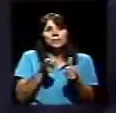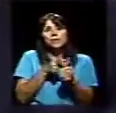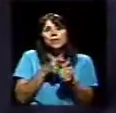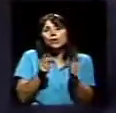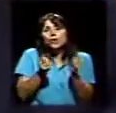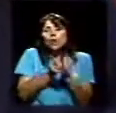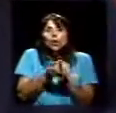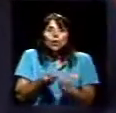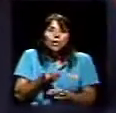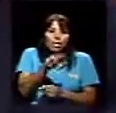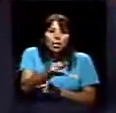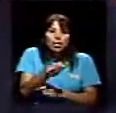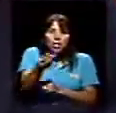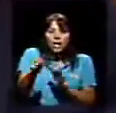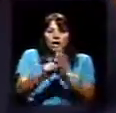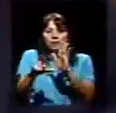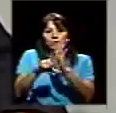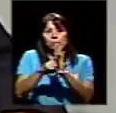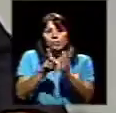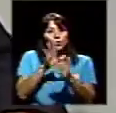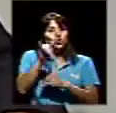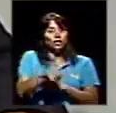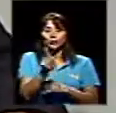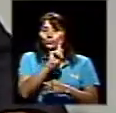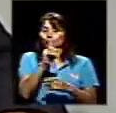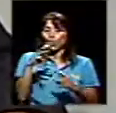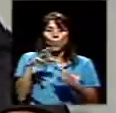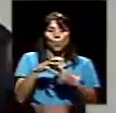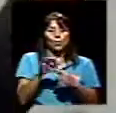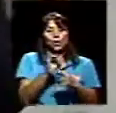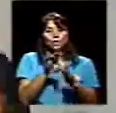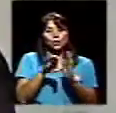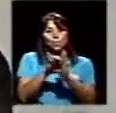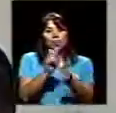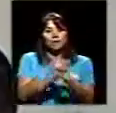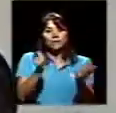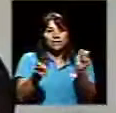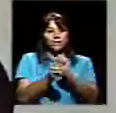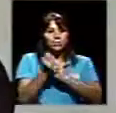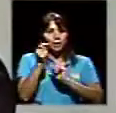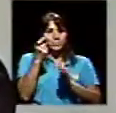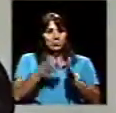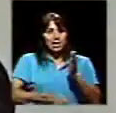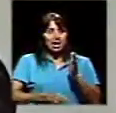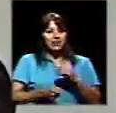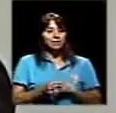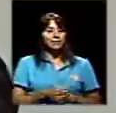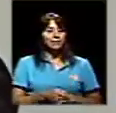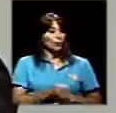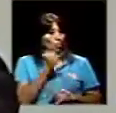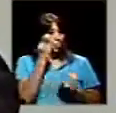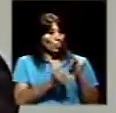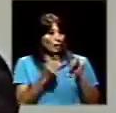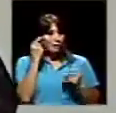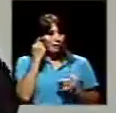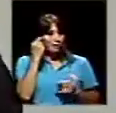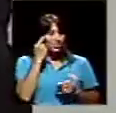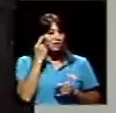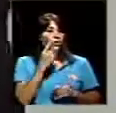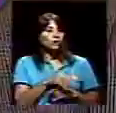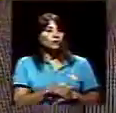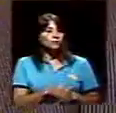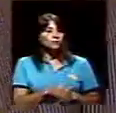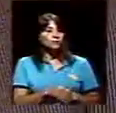son populares como la reforma fiscal. Una última reflexión, don Carlos, que le queda como medio minuto.